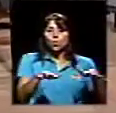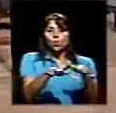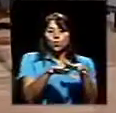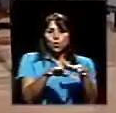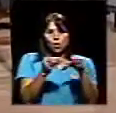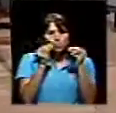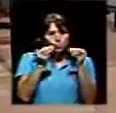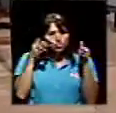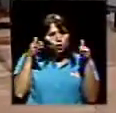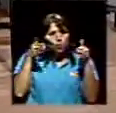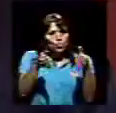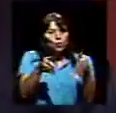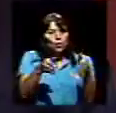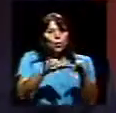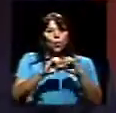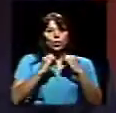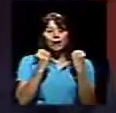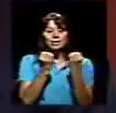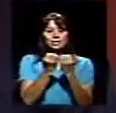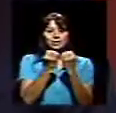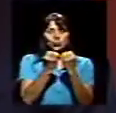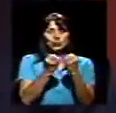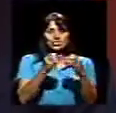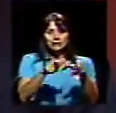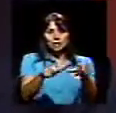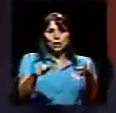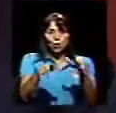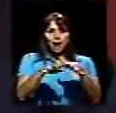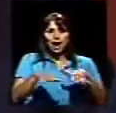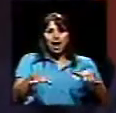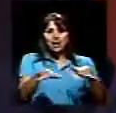local, y eso no necesariamente se refleja